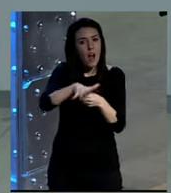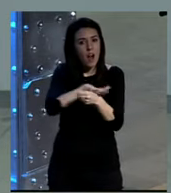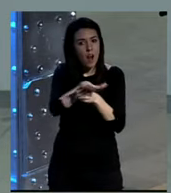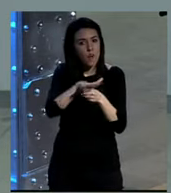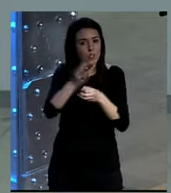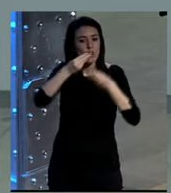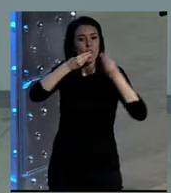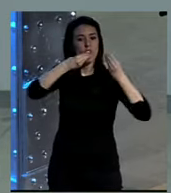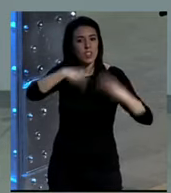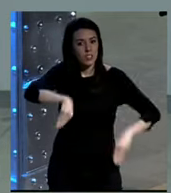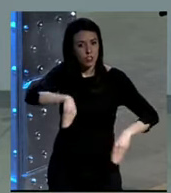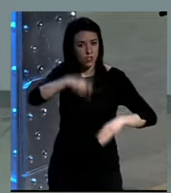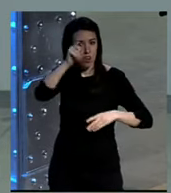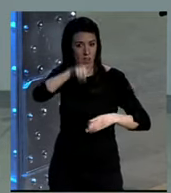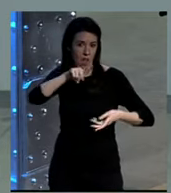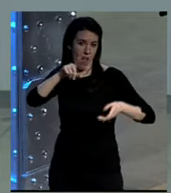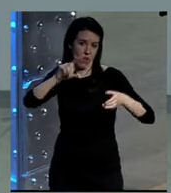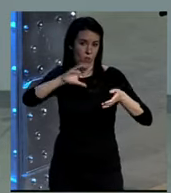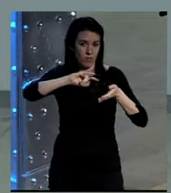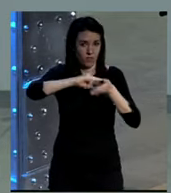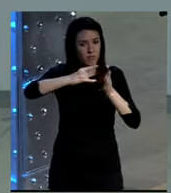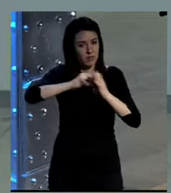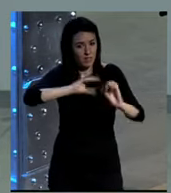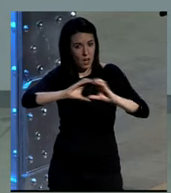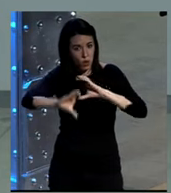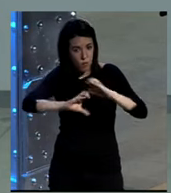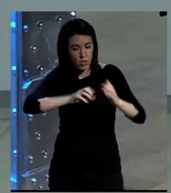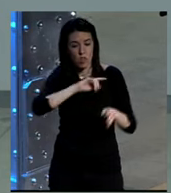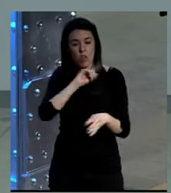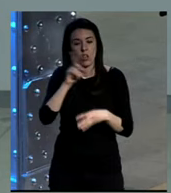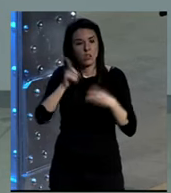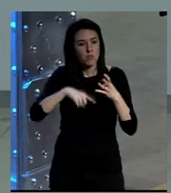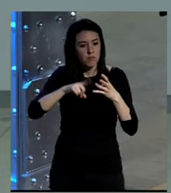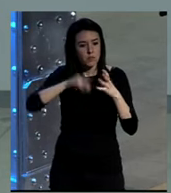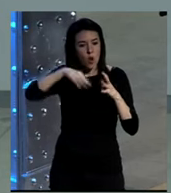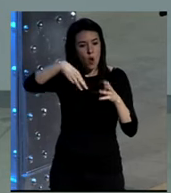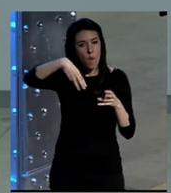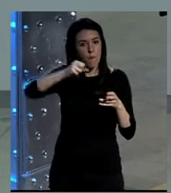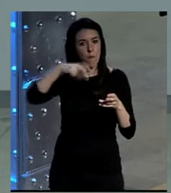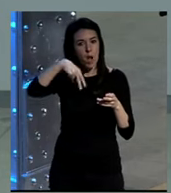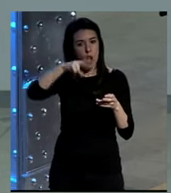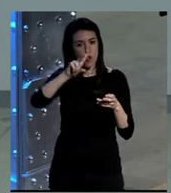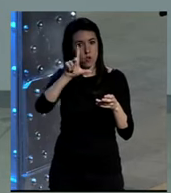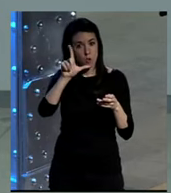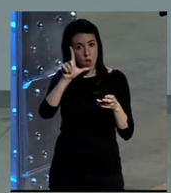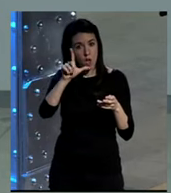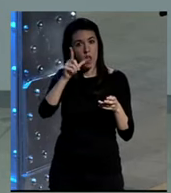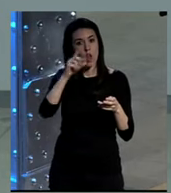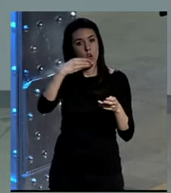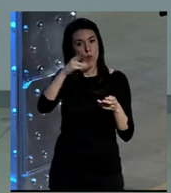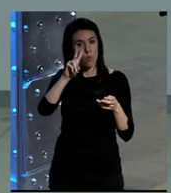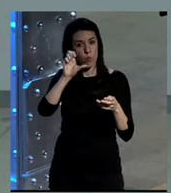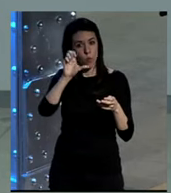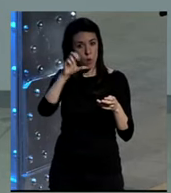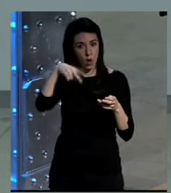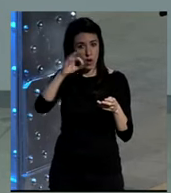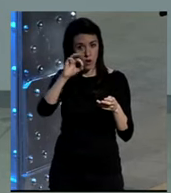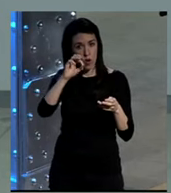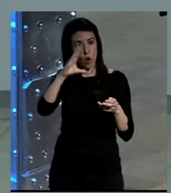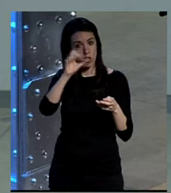la historia y de las telecomunicaciones. Y luego Manuel Bueno Caro, pues secretario